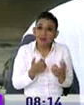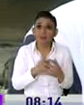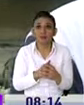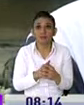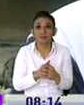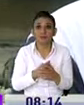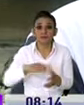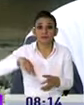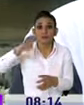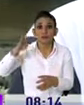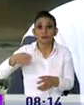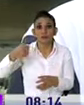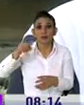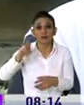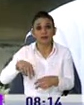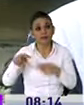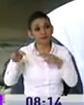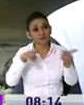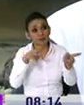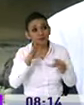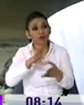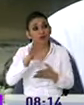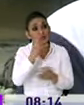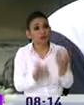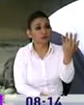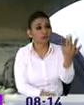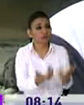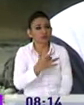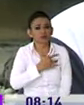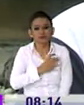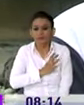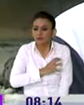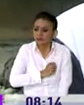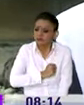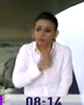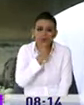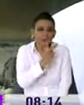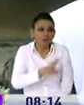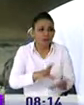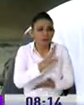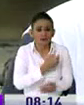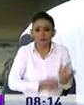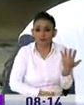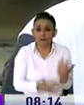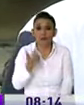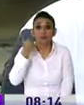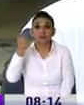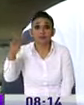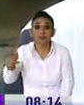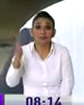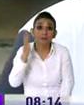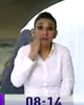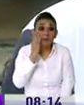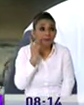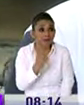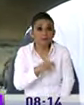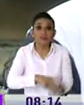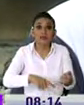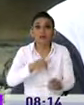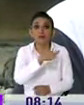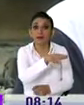Loma Grande alcancé a ver las llamas del colegio. Se me rompió el corazón y en ese rato llamé a avisarle a mi mamá porque mi hermana estudia